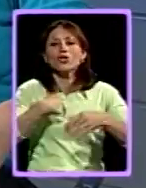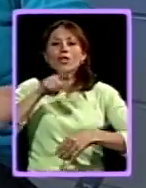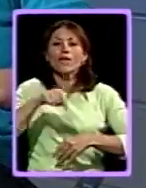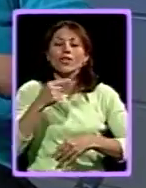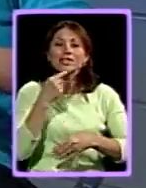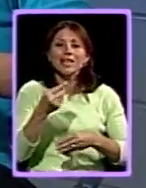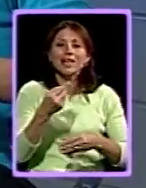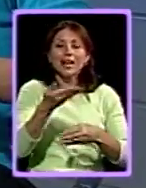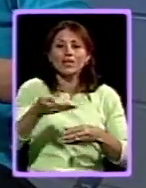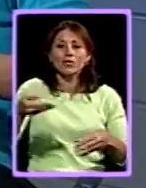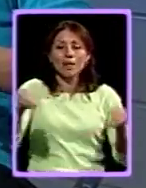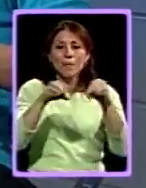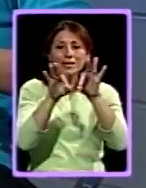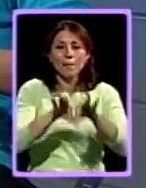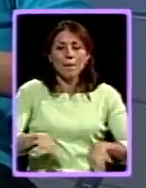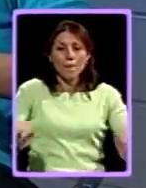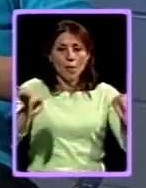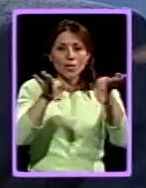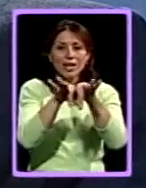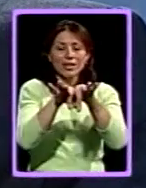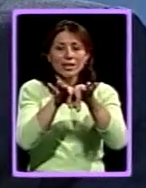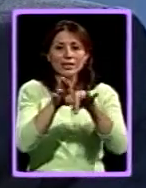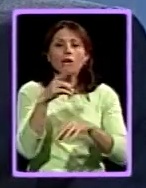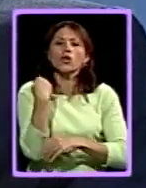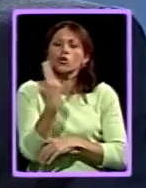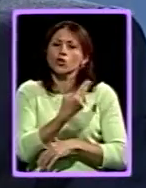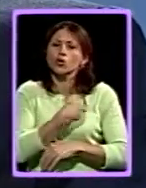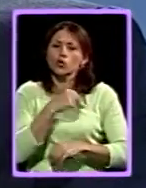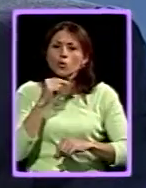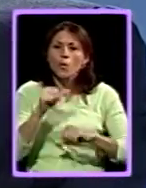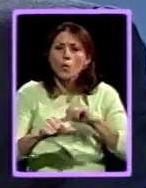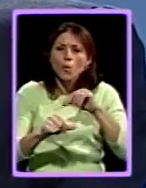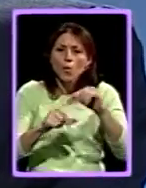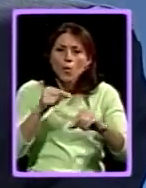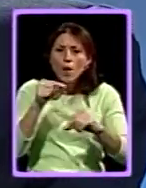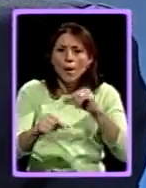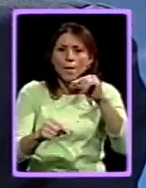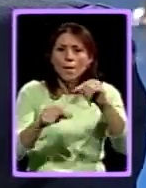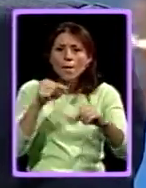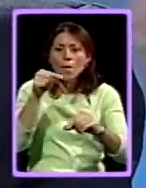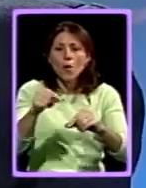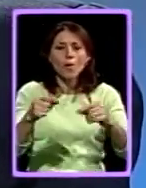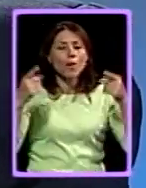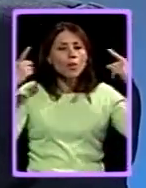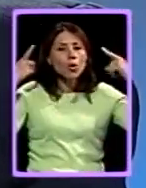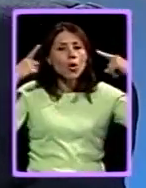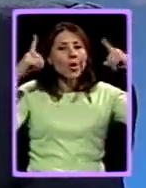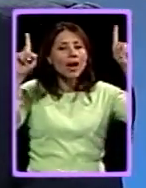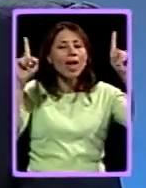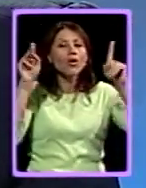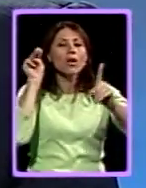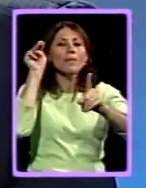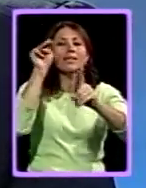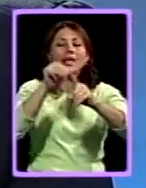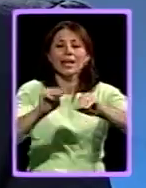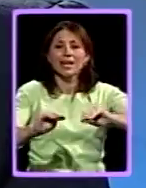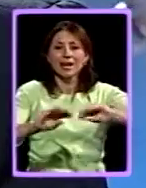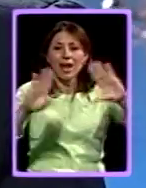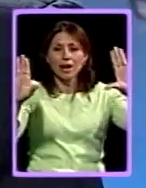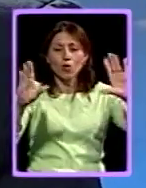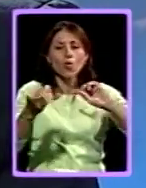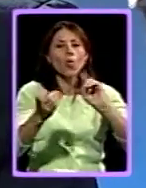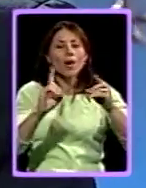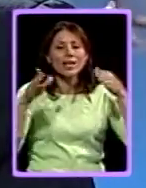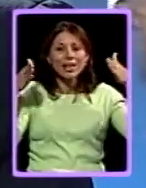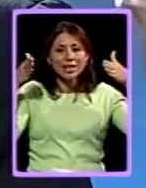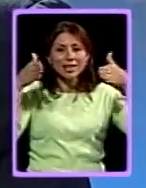experiencia de nosotros ha sido que poco a poco, digamos, se ha ido logrando, digamos, ir dejando el mensaje claro de cuál es la tendencia. Y, por